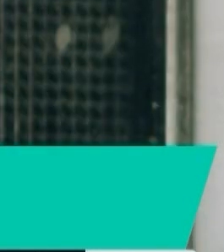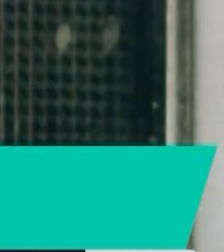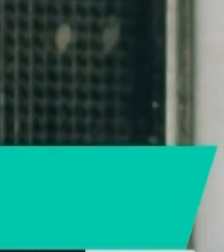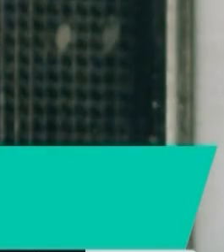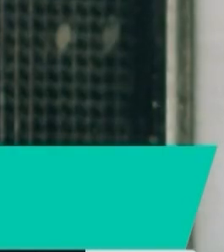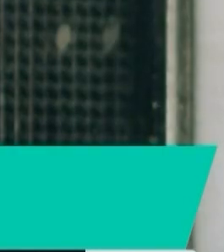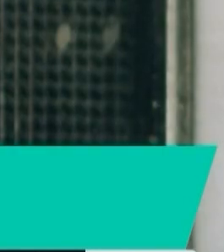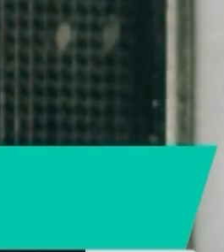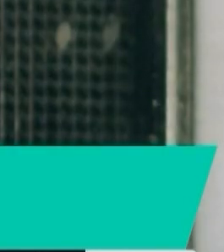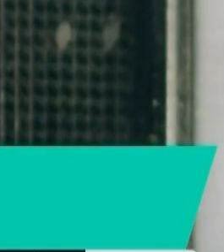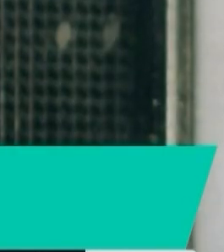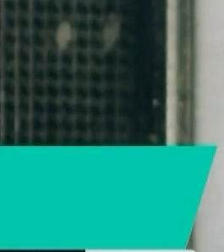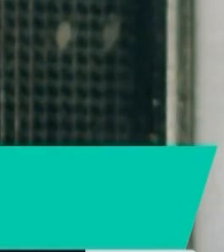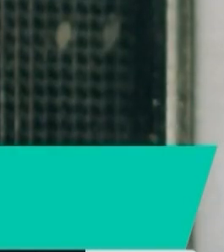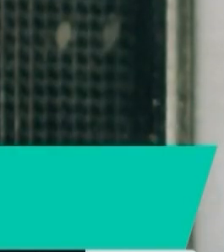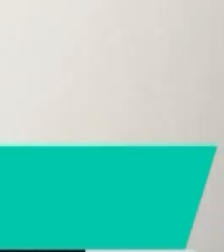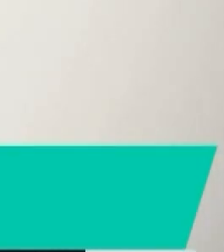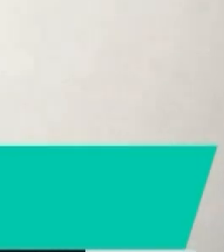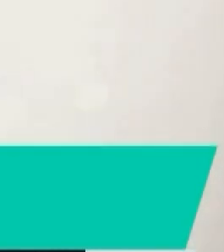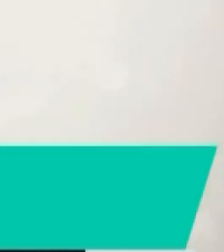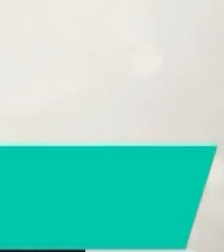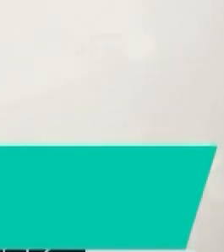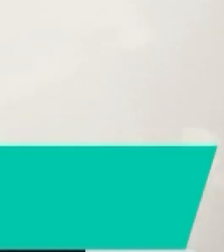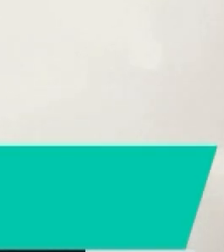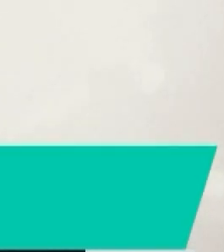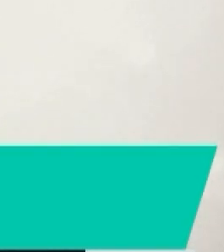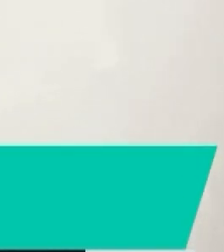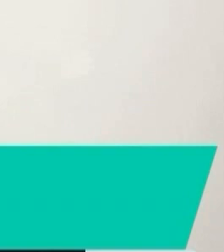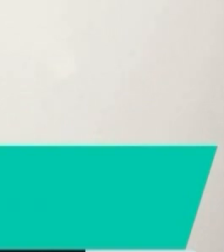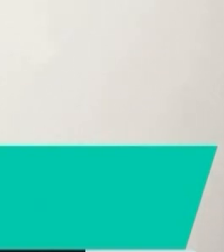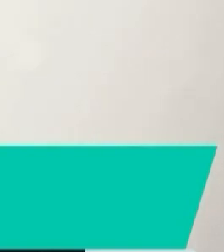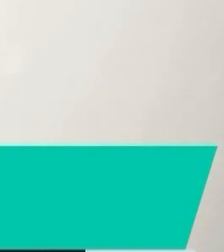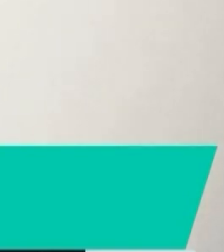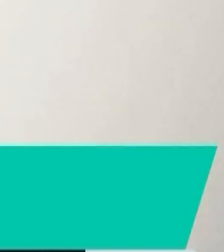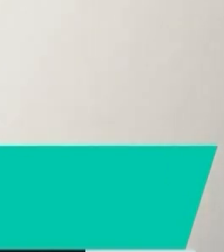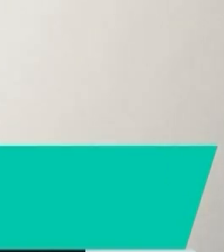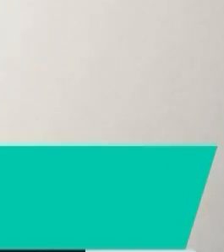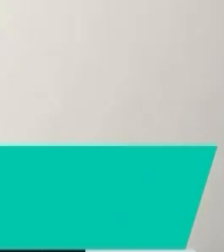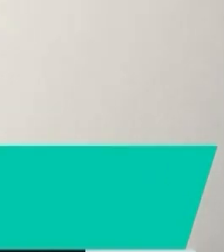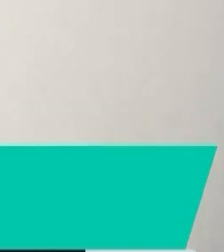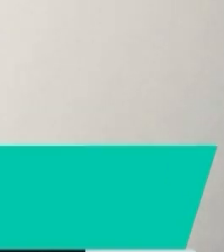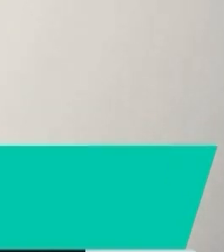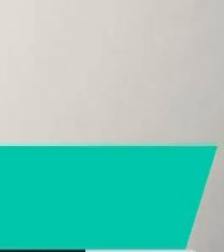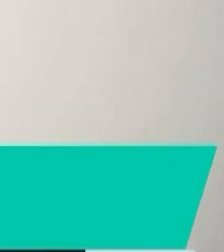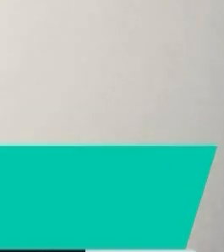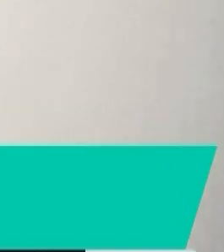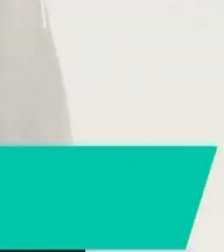sufría. Yo la quise, muchachos, y la quiero, y jamás no la podré